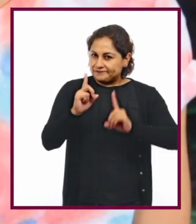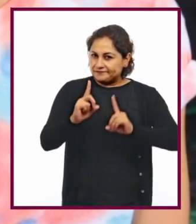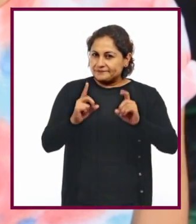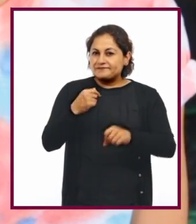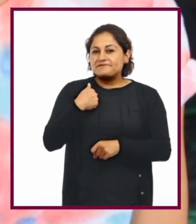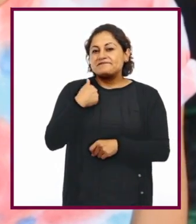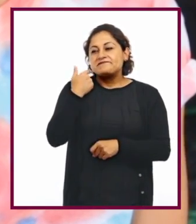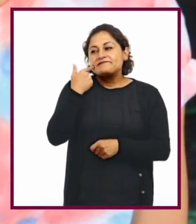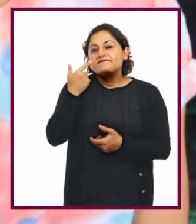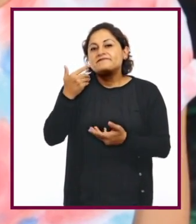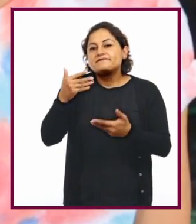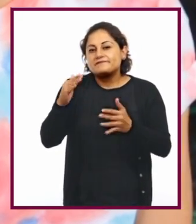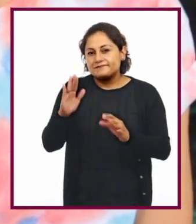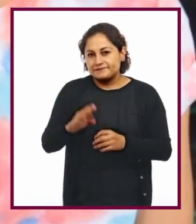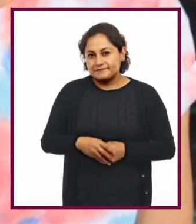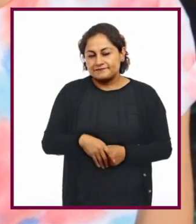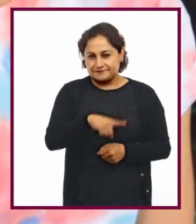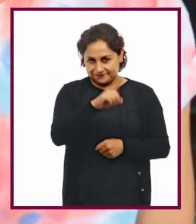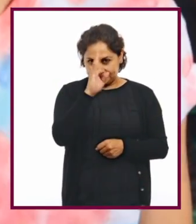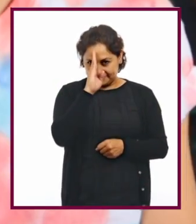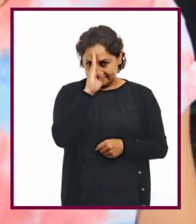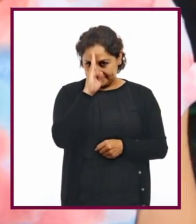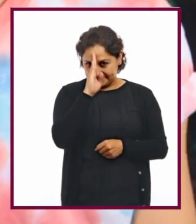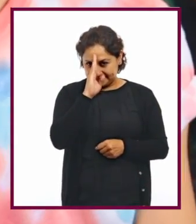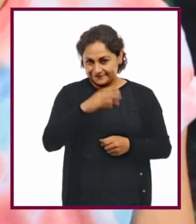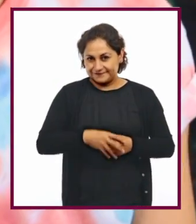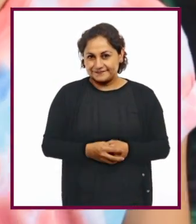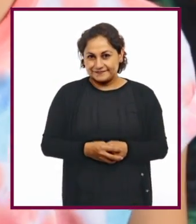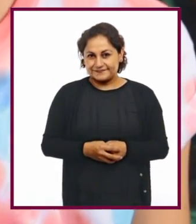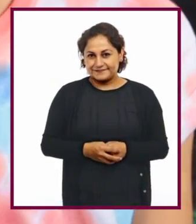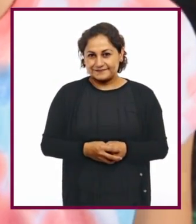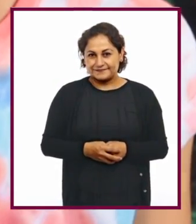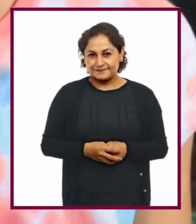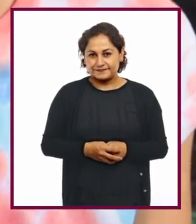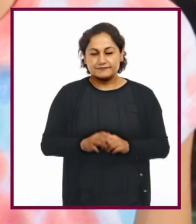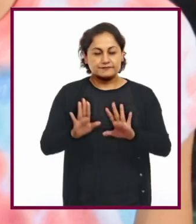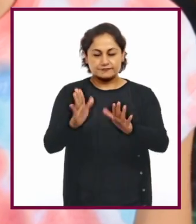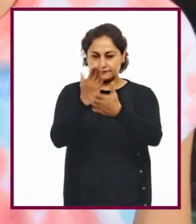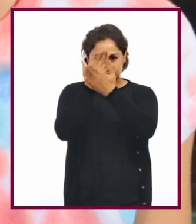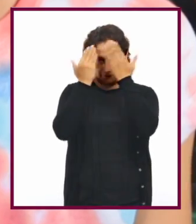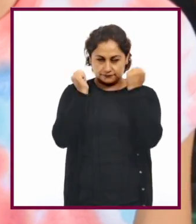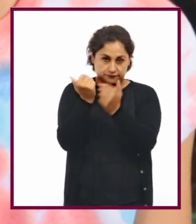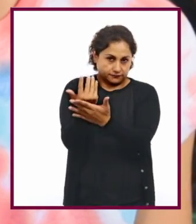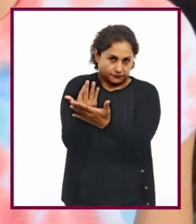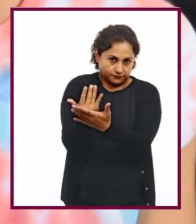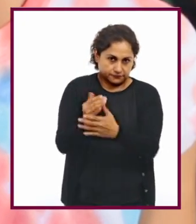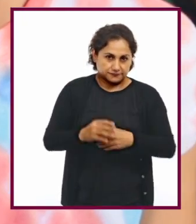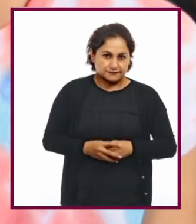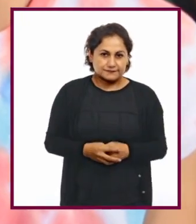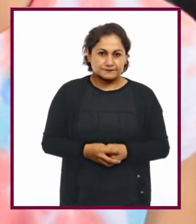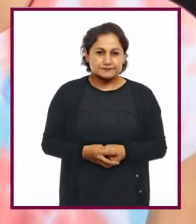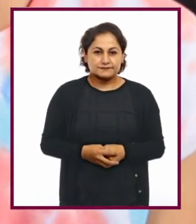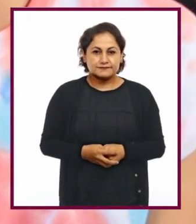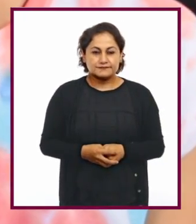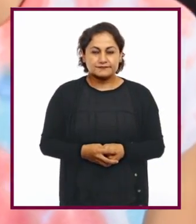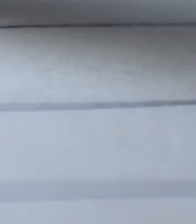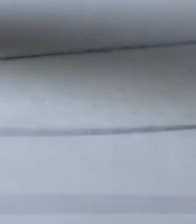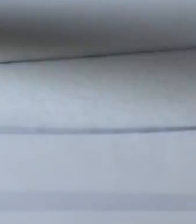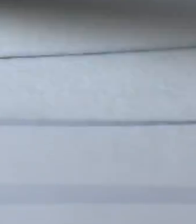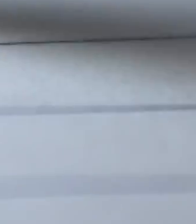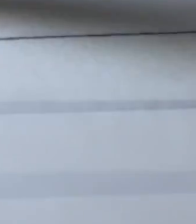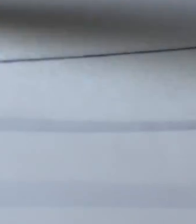sé, tendría que verlos y... Ve pensando en un nombre. Bueno, no sé, espérame tantito.